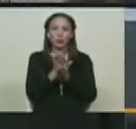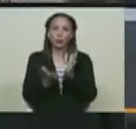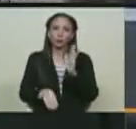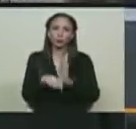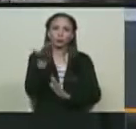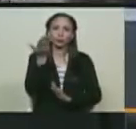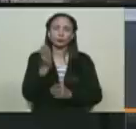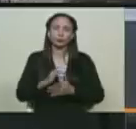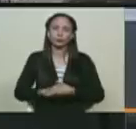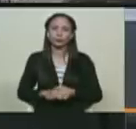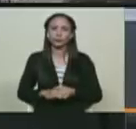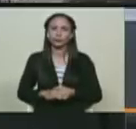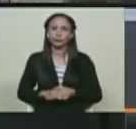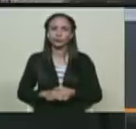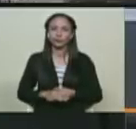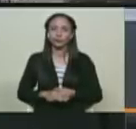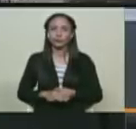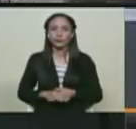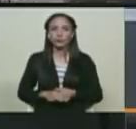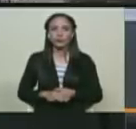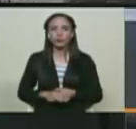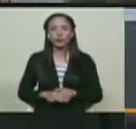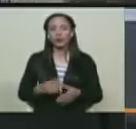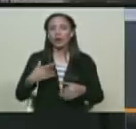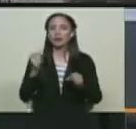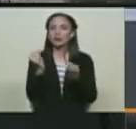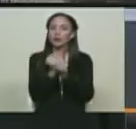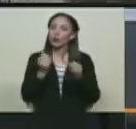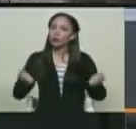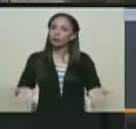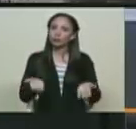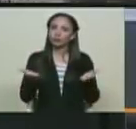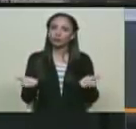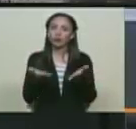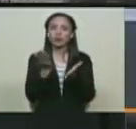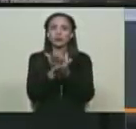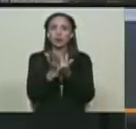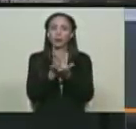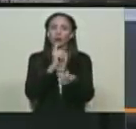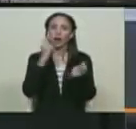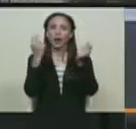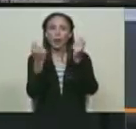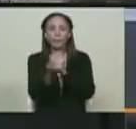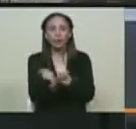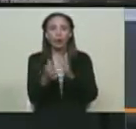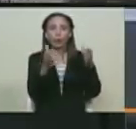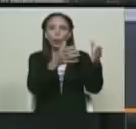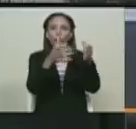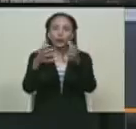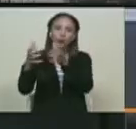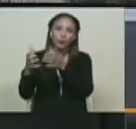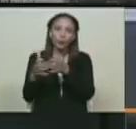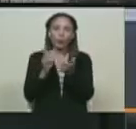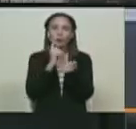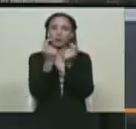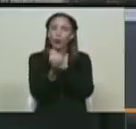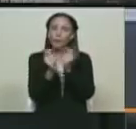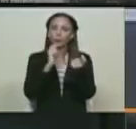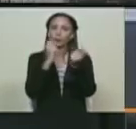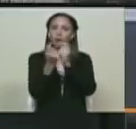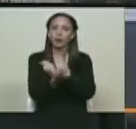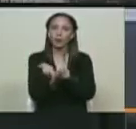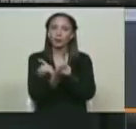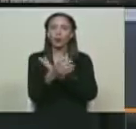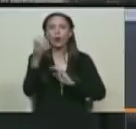maquinaria de trabajo. Siempre él insistía, va, renueven sus equipos, renueven